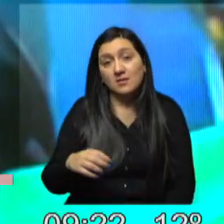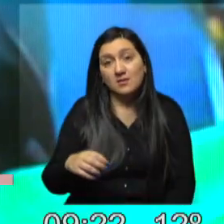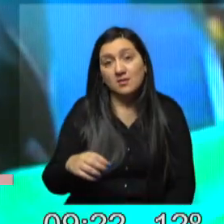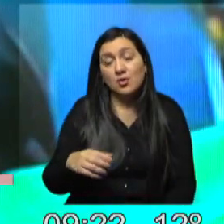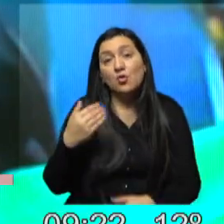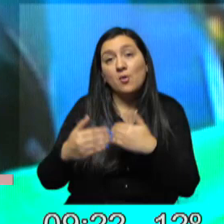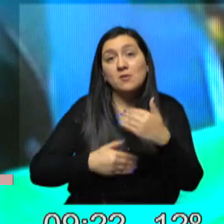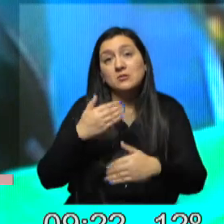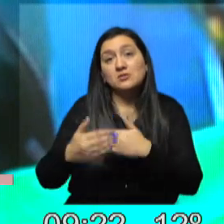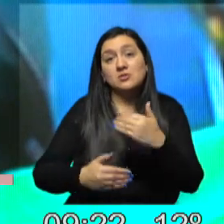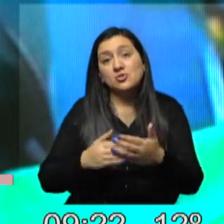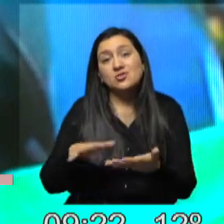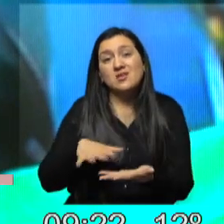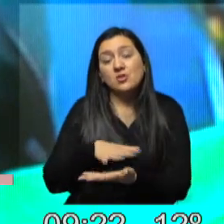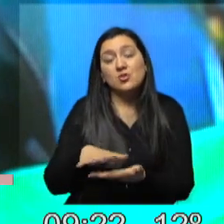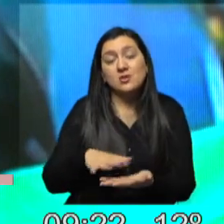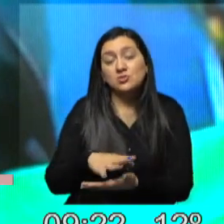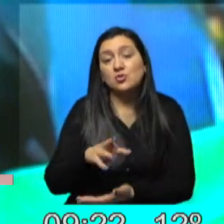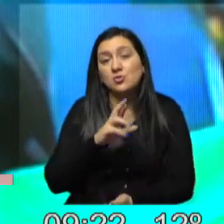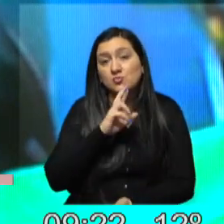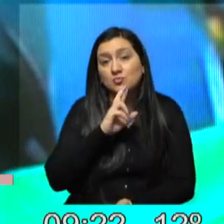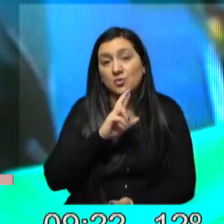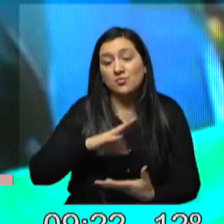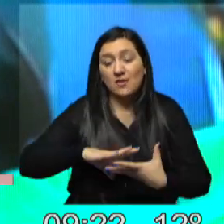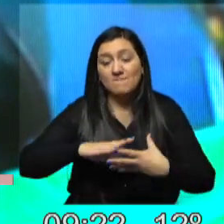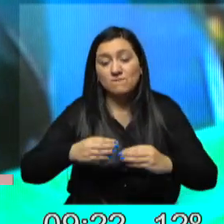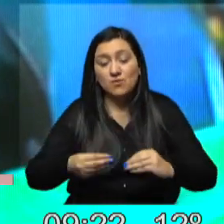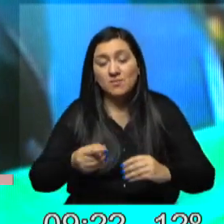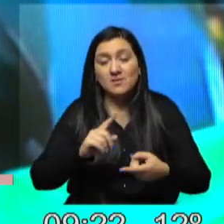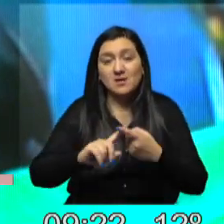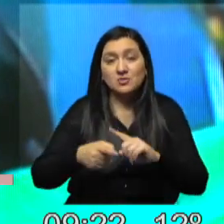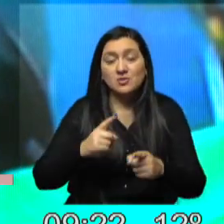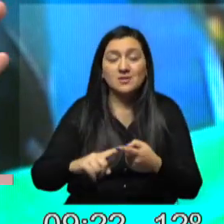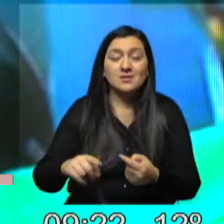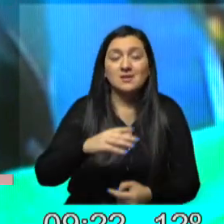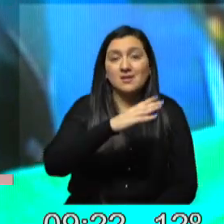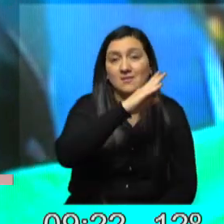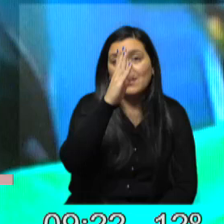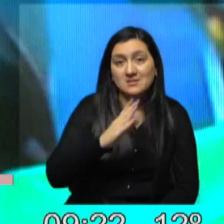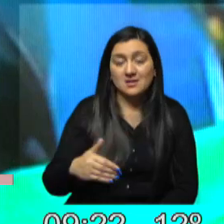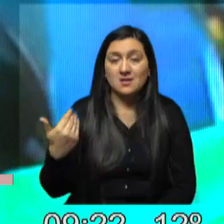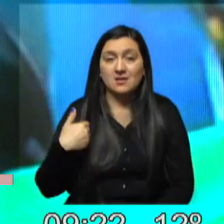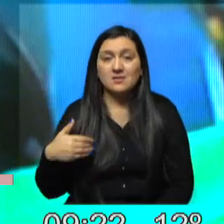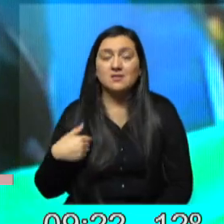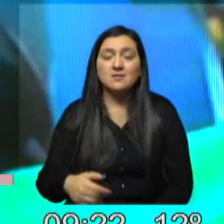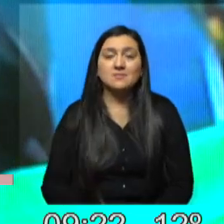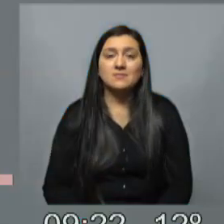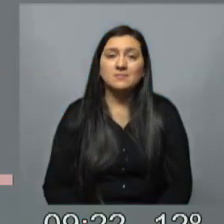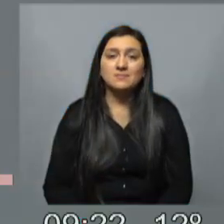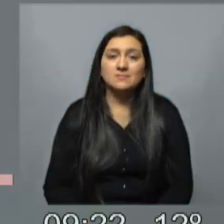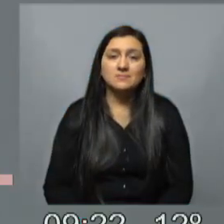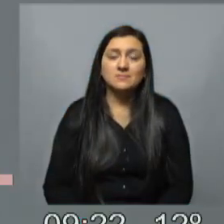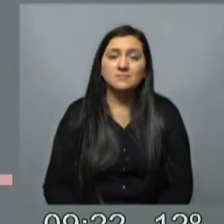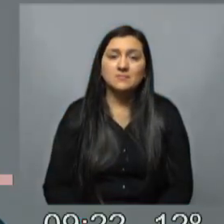Los procesos regionales son resultado de la forma de relacionamiento entre Argentina y Brasil. Eso es así. Para una